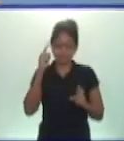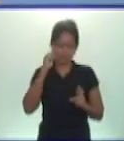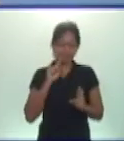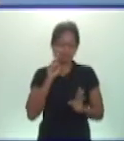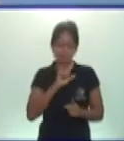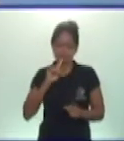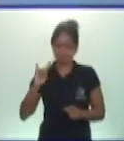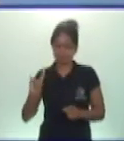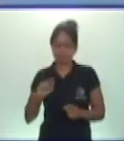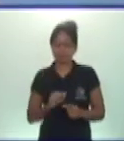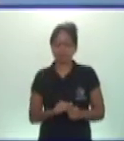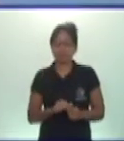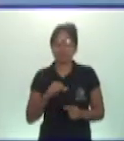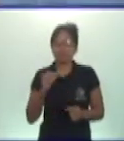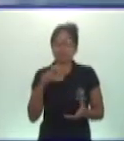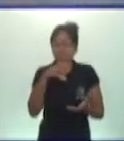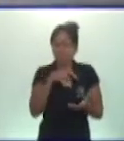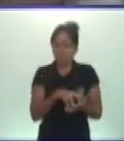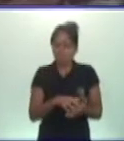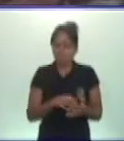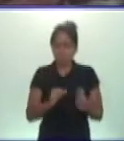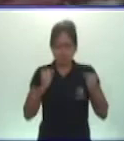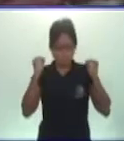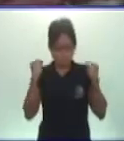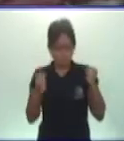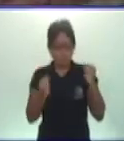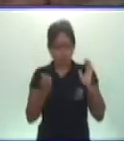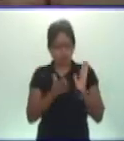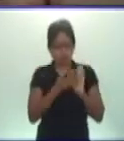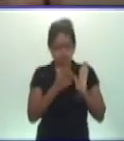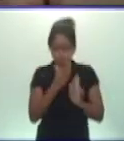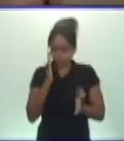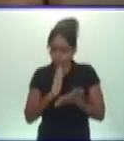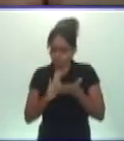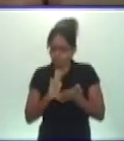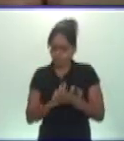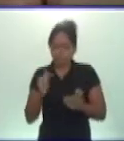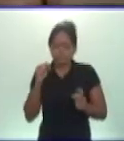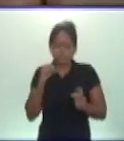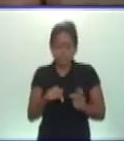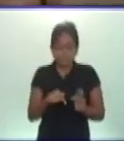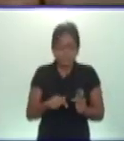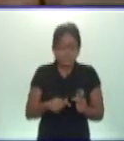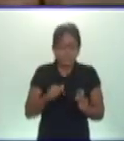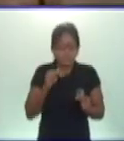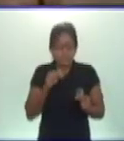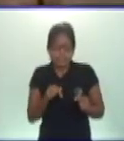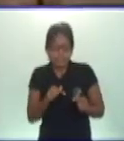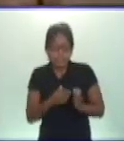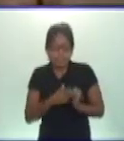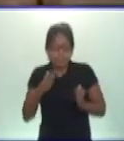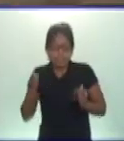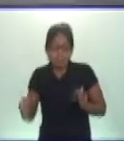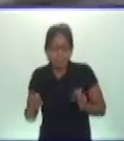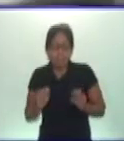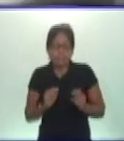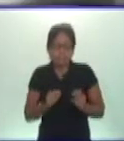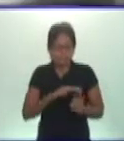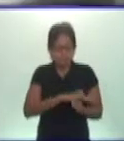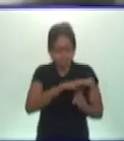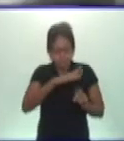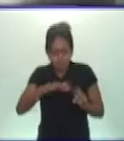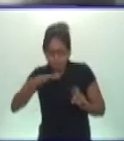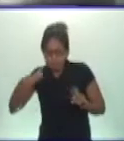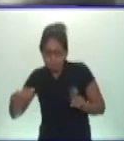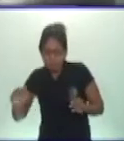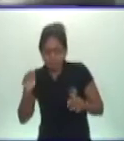de la ciudad incluyó la extensión de dicho frente hasta la ensenada de Cojima, al este de la entrada de la bahía, cubriendo